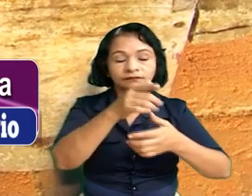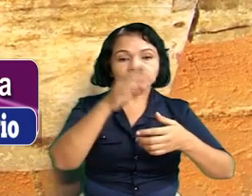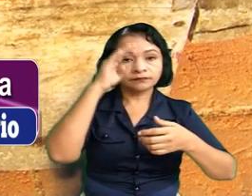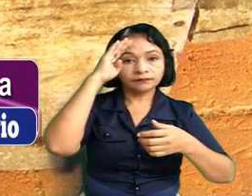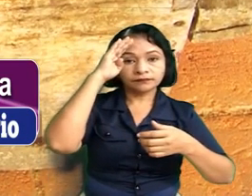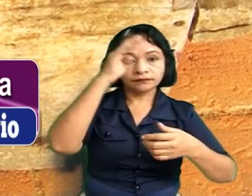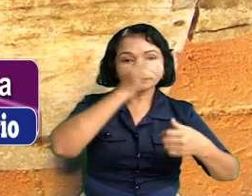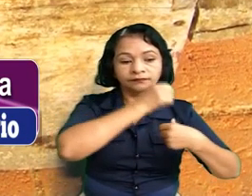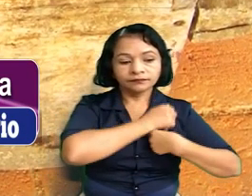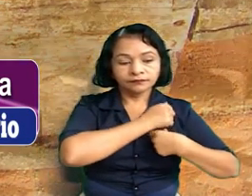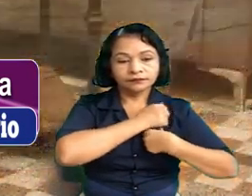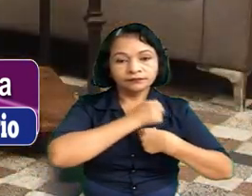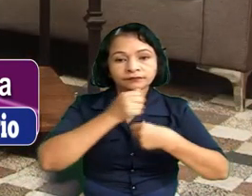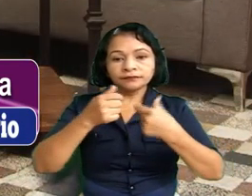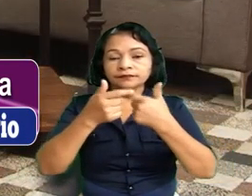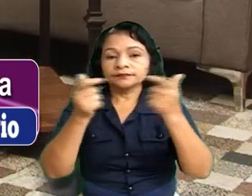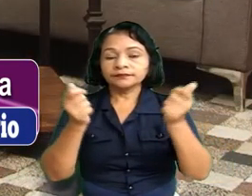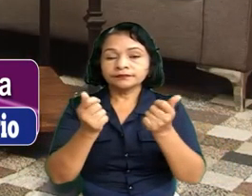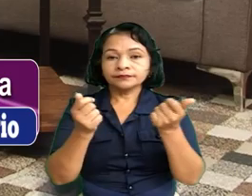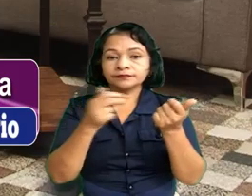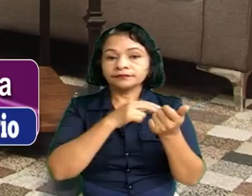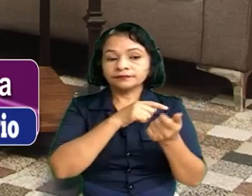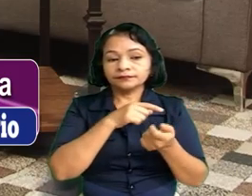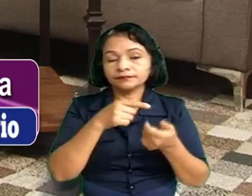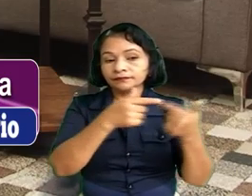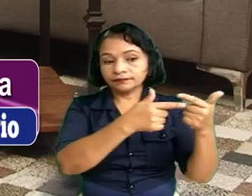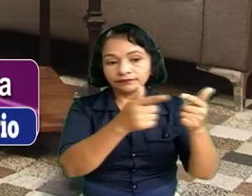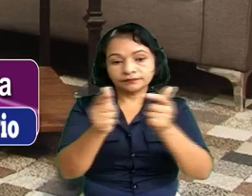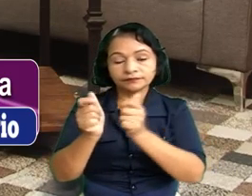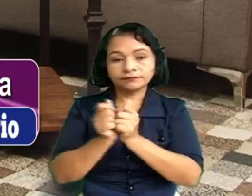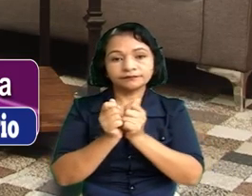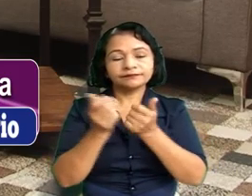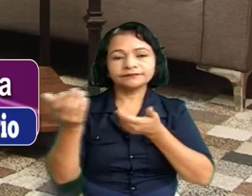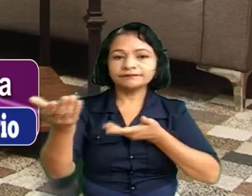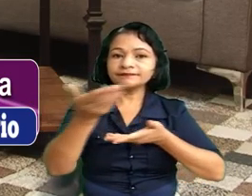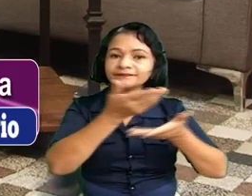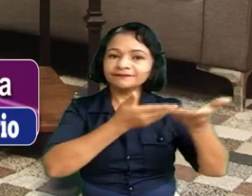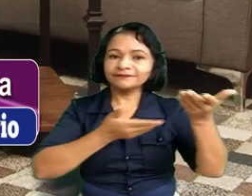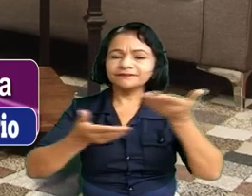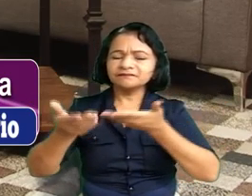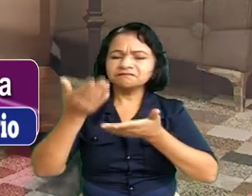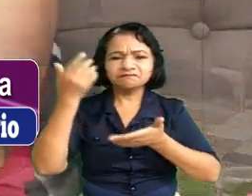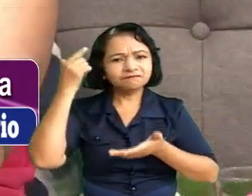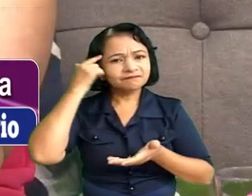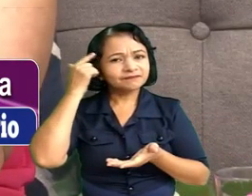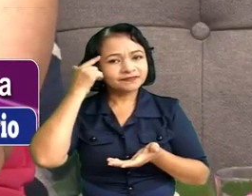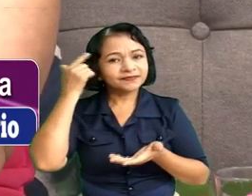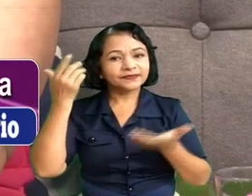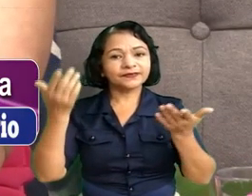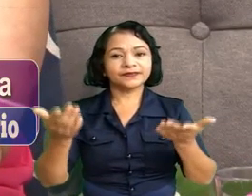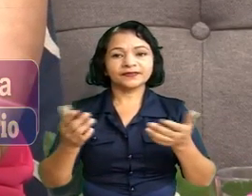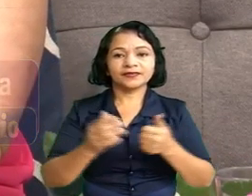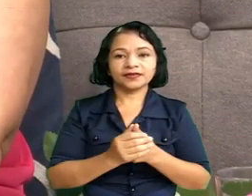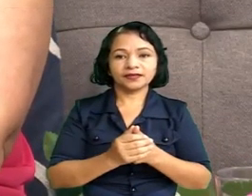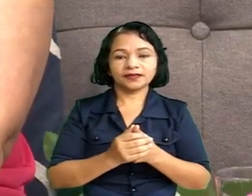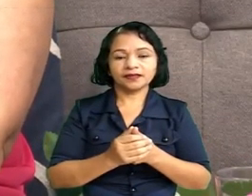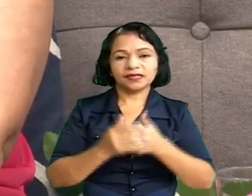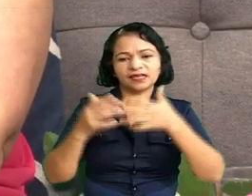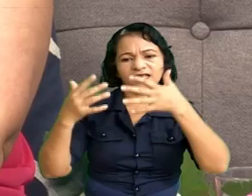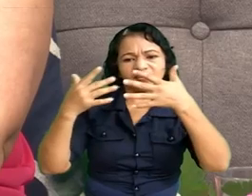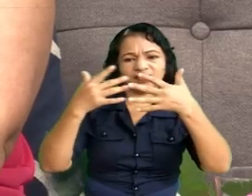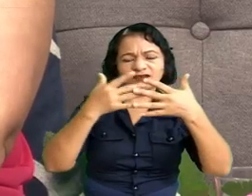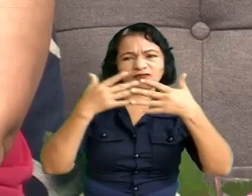de la Soberanía Nacional están confiando en que, expulsado el gringo